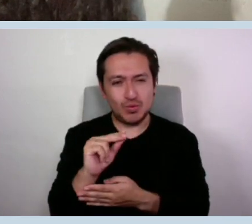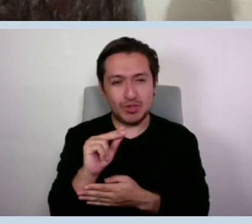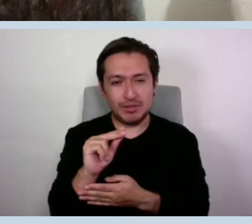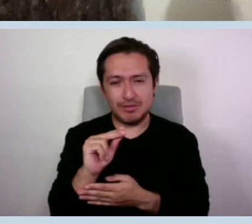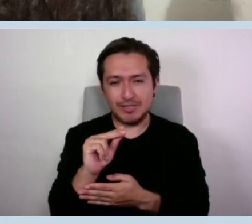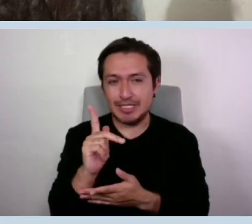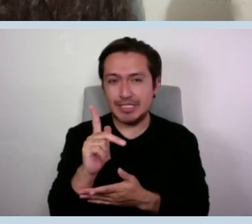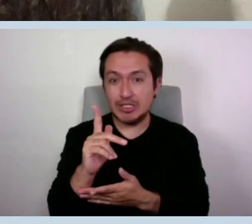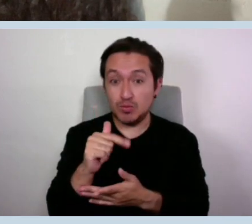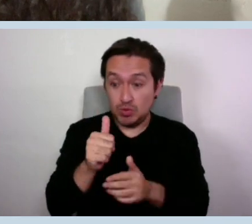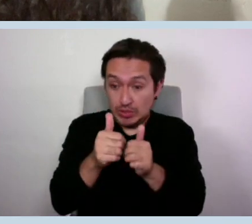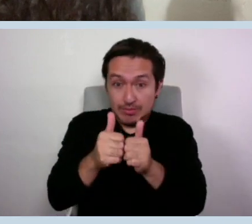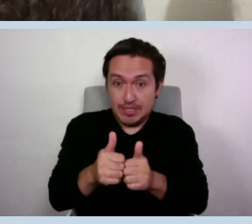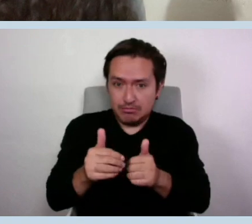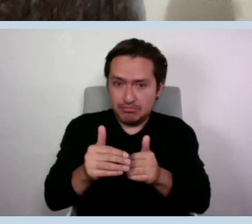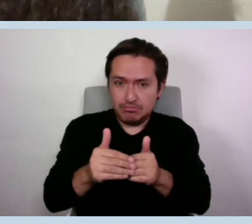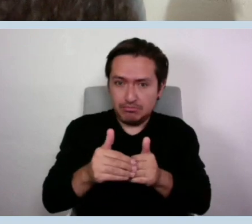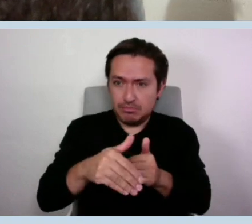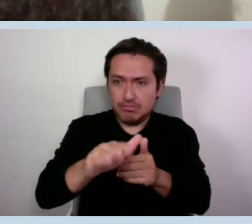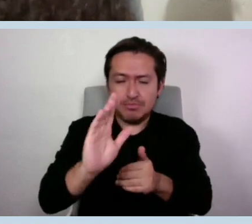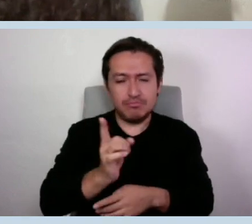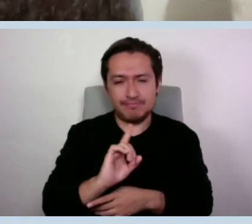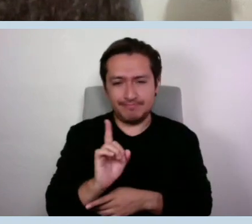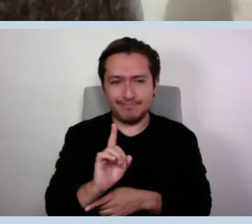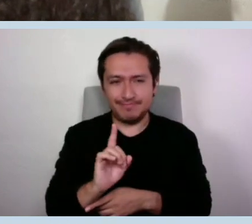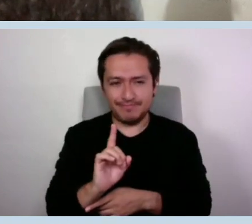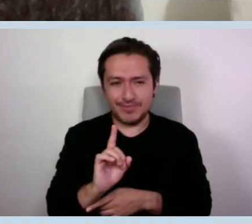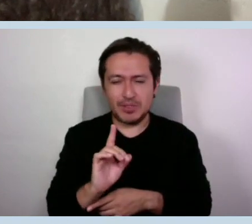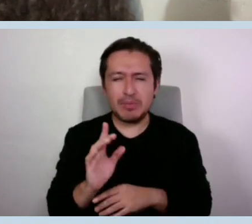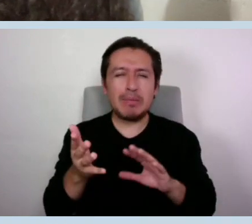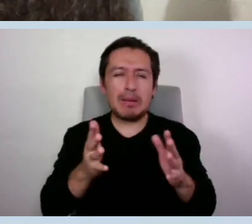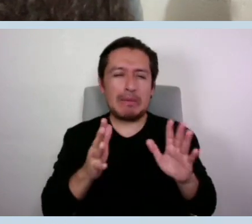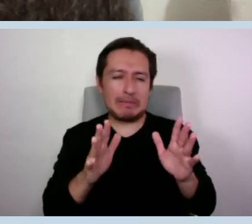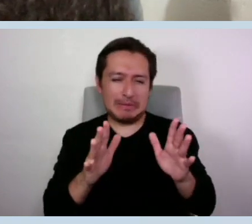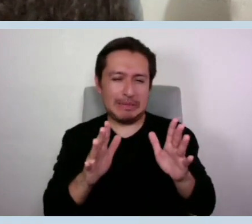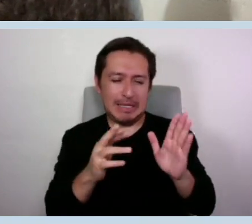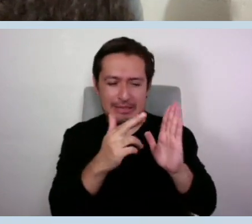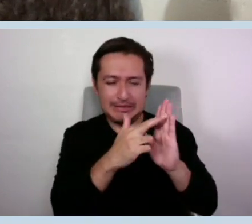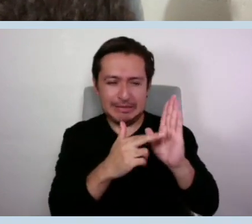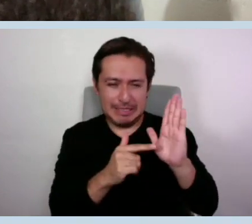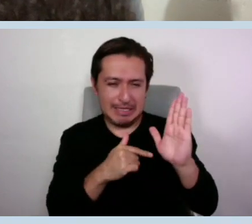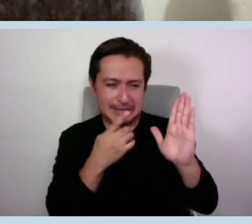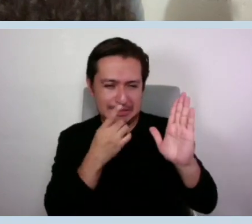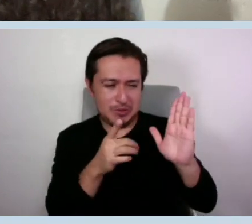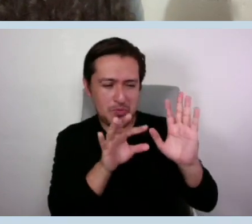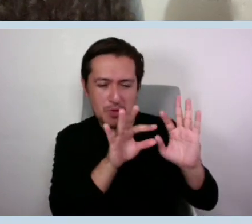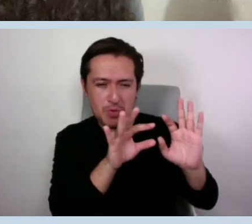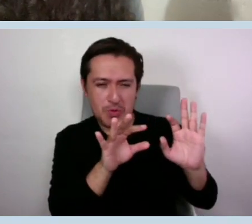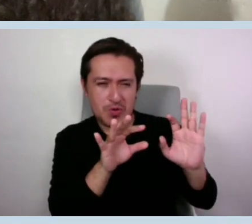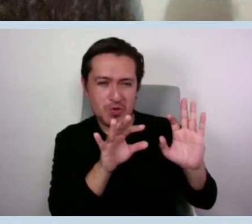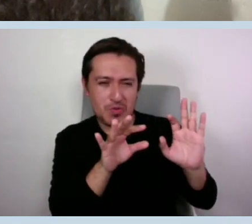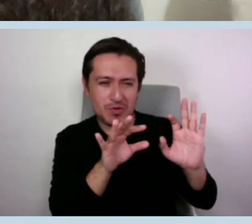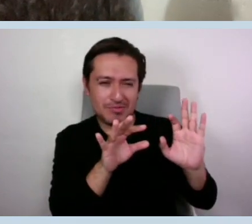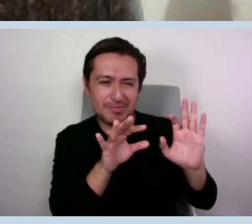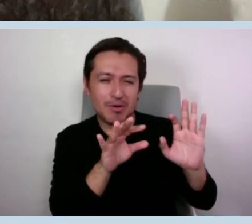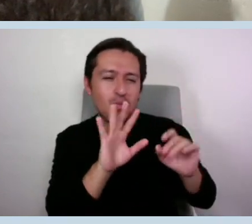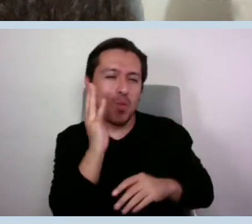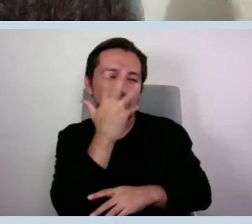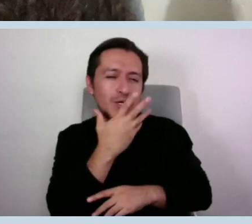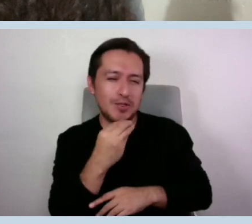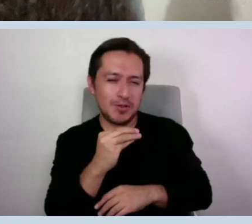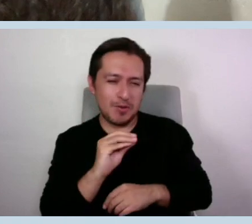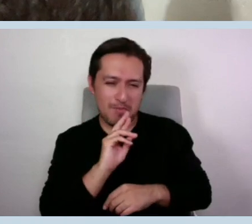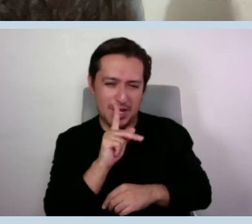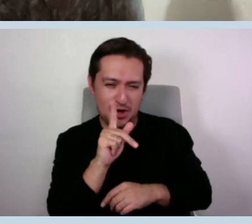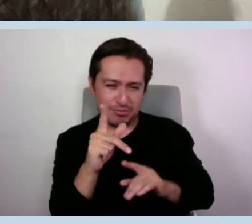para siempre no eh Bueno lo parafras no en el manifiesto está puesto más lindo y así pero se